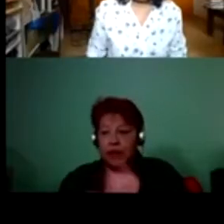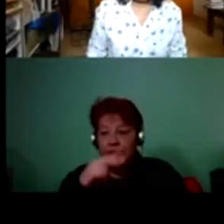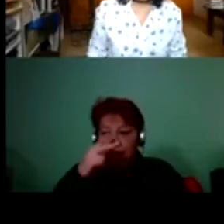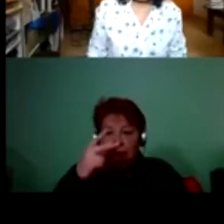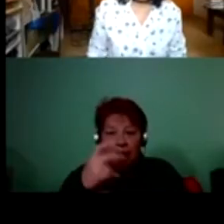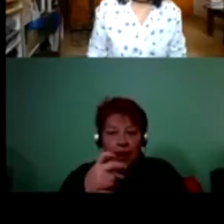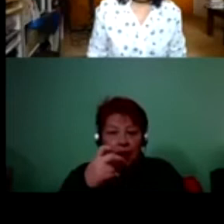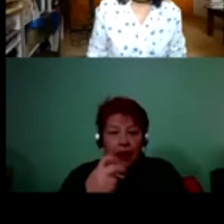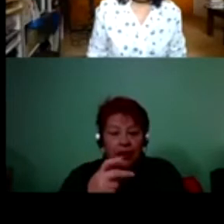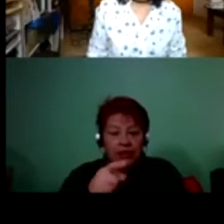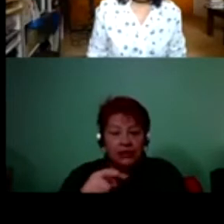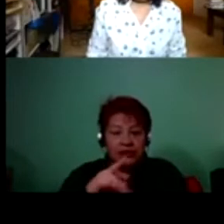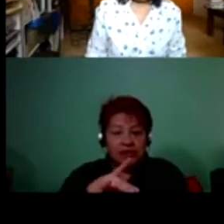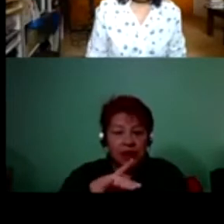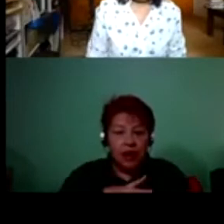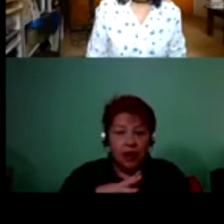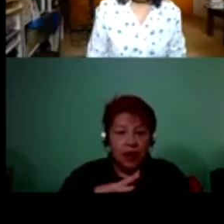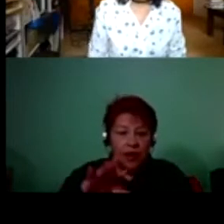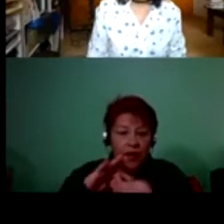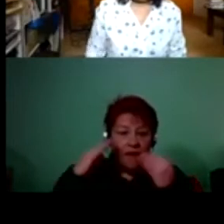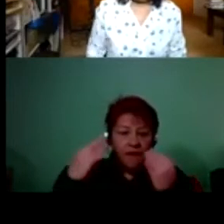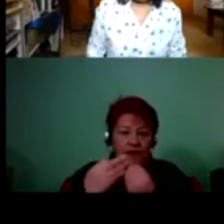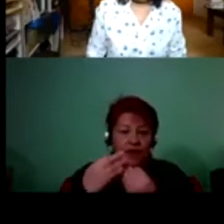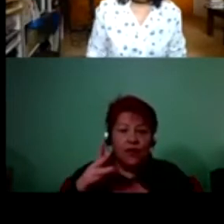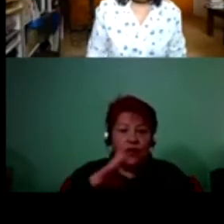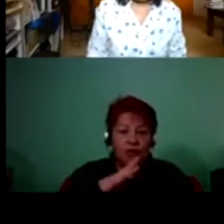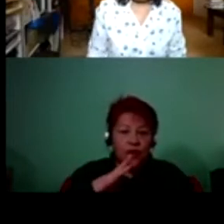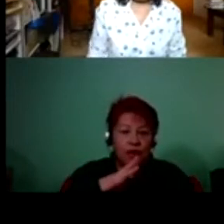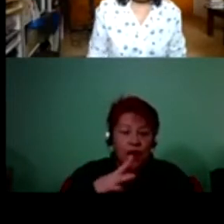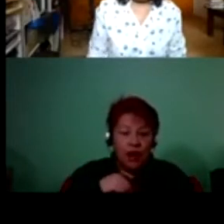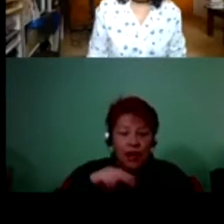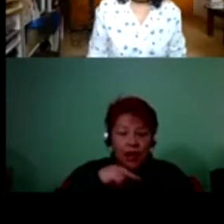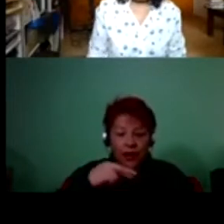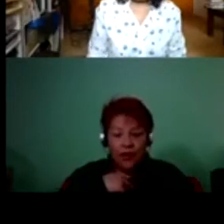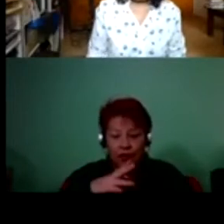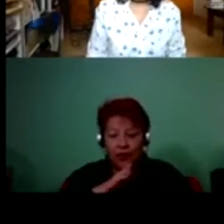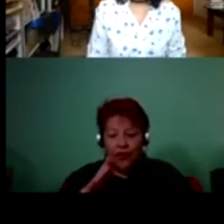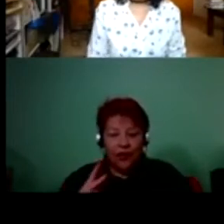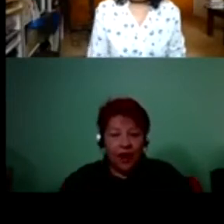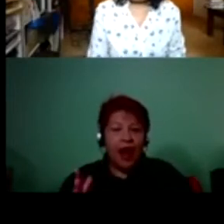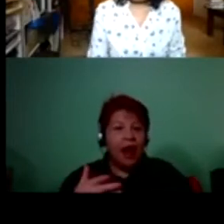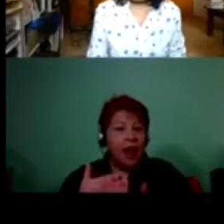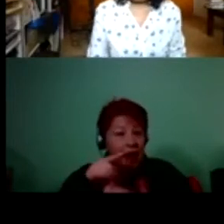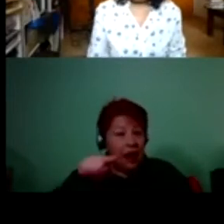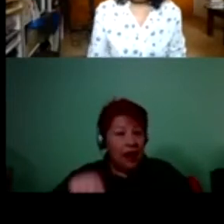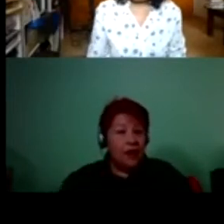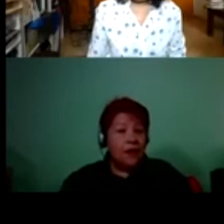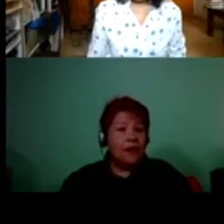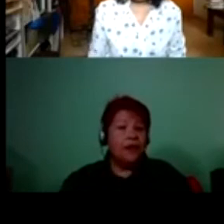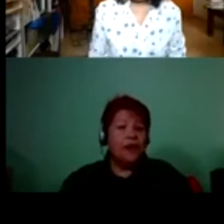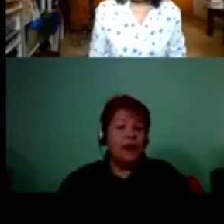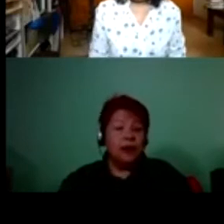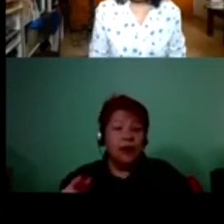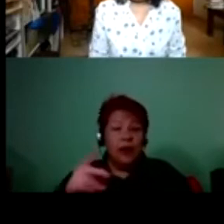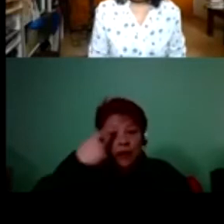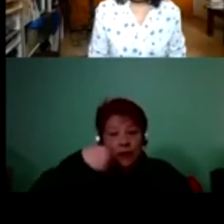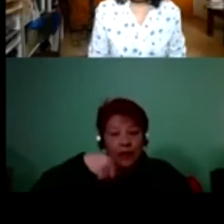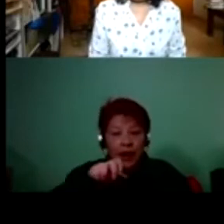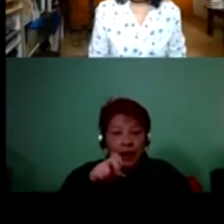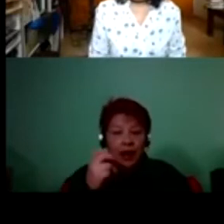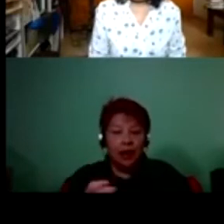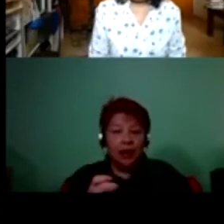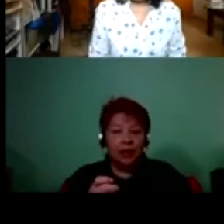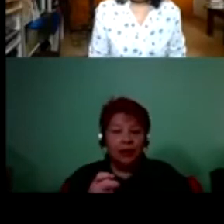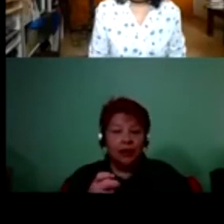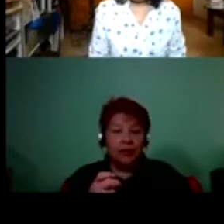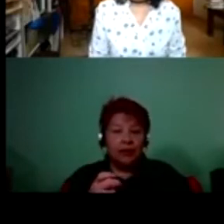segundo módulo que nos toca el día de hoy. Y para eso,